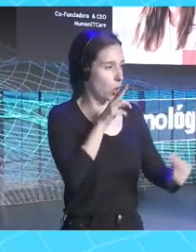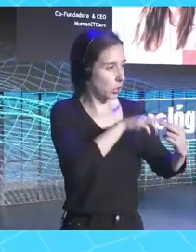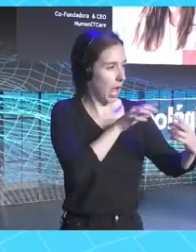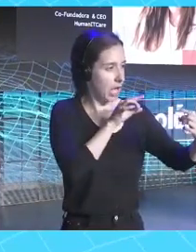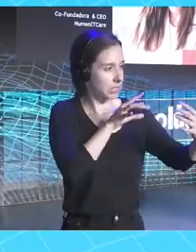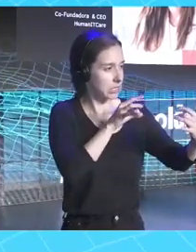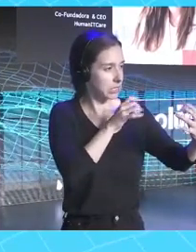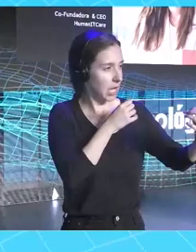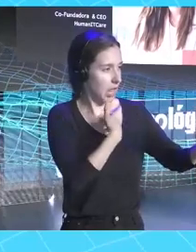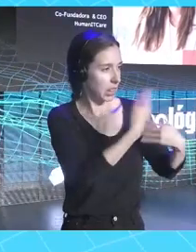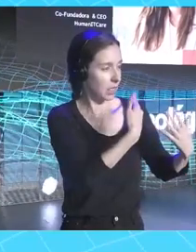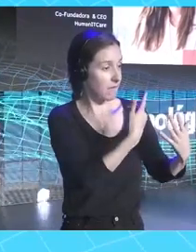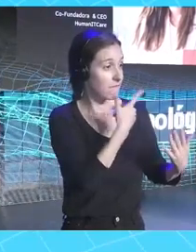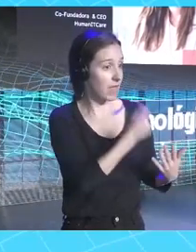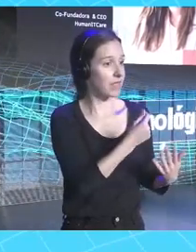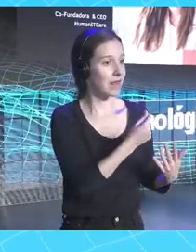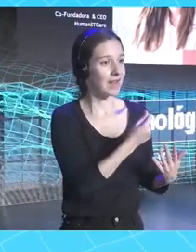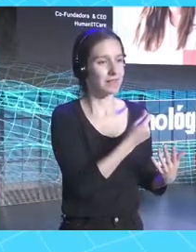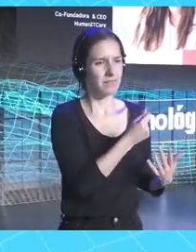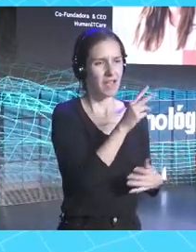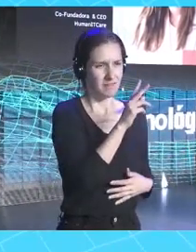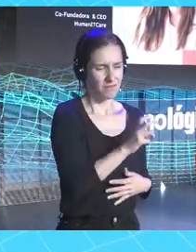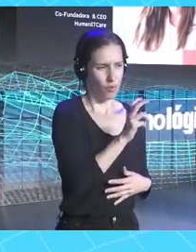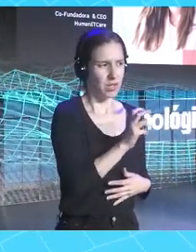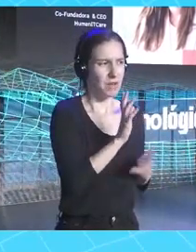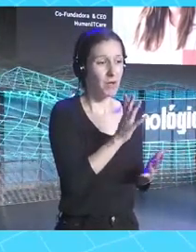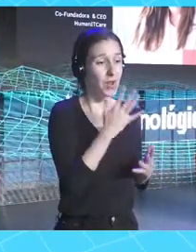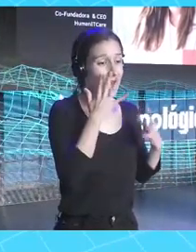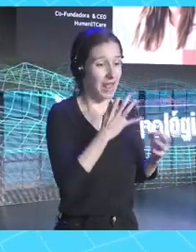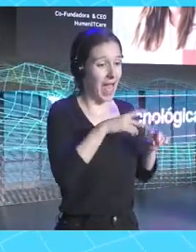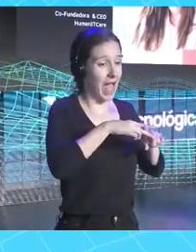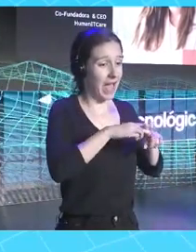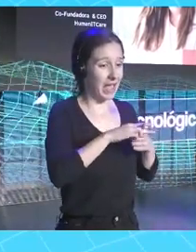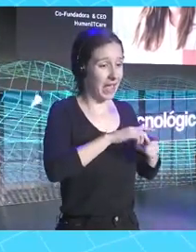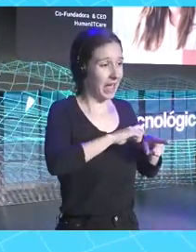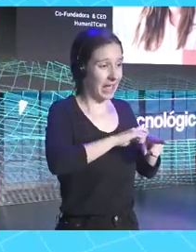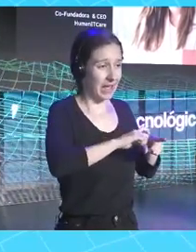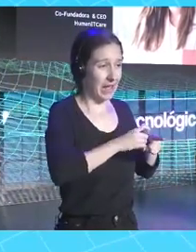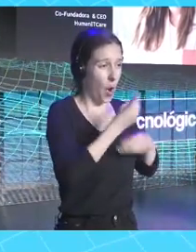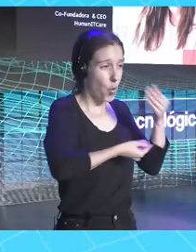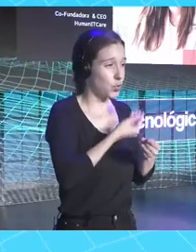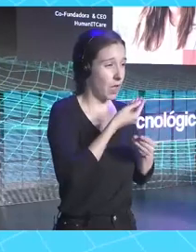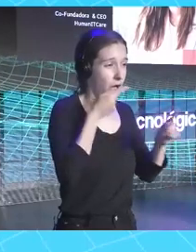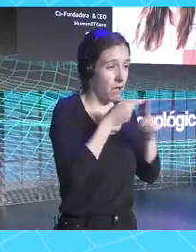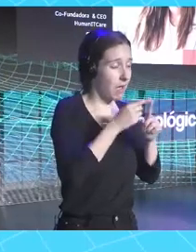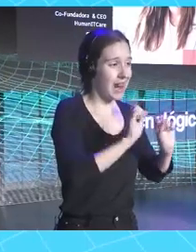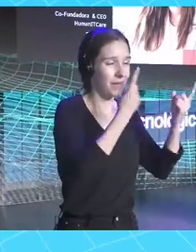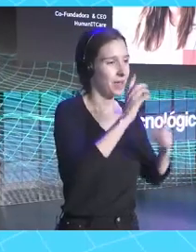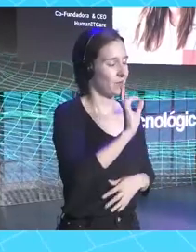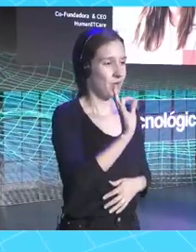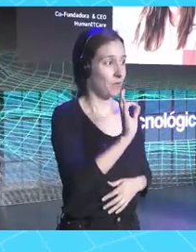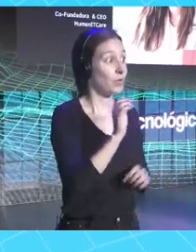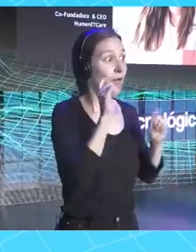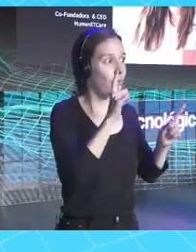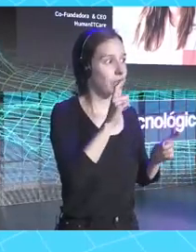van a enviar Es útil pero no es la fichas más utilizada no entonces claro cuando te das cuenta que a lo mejor puedes priorizar otros desarrollos que